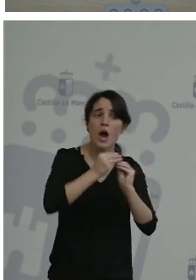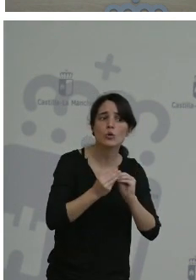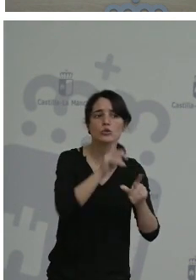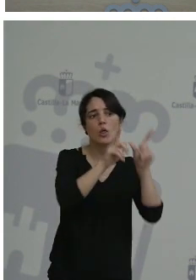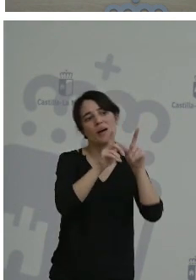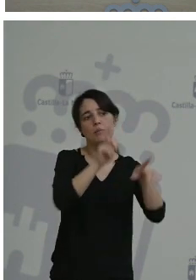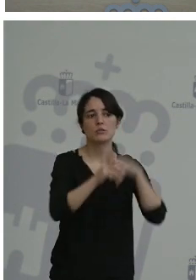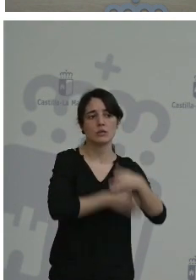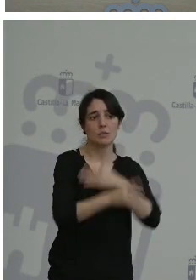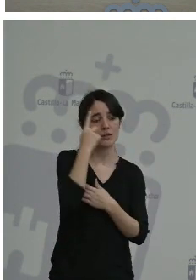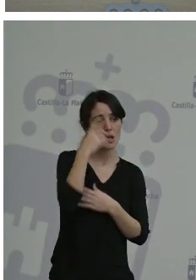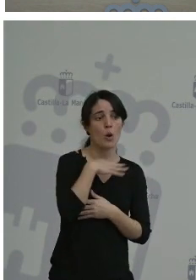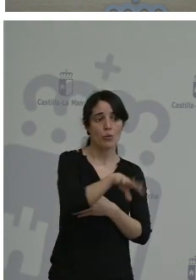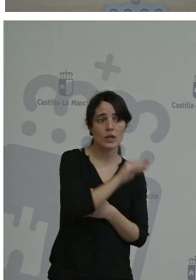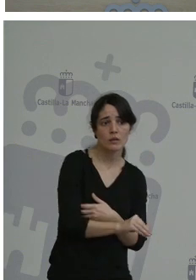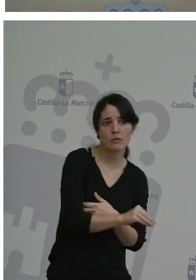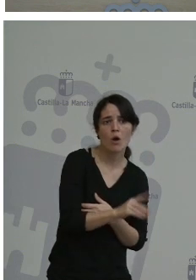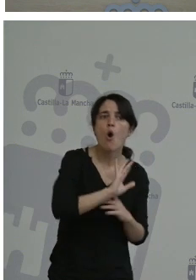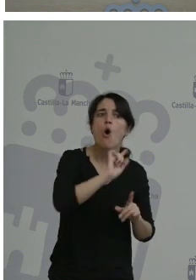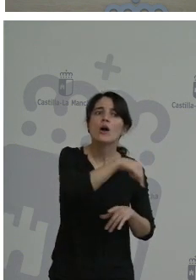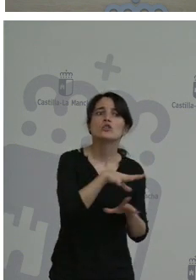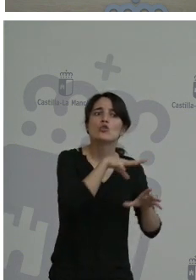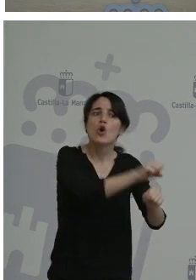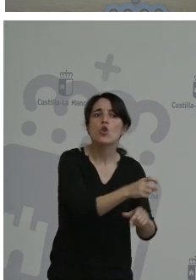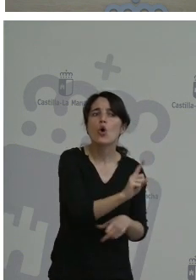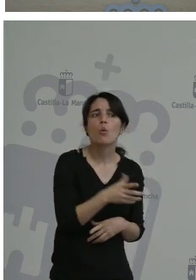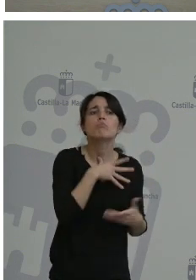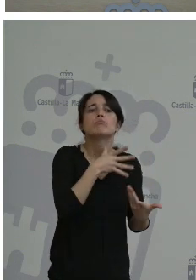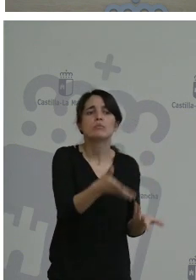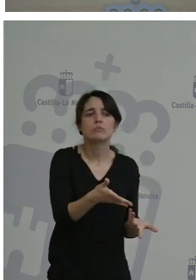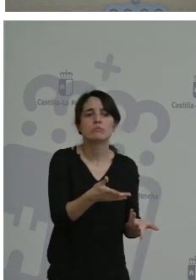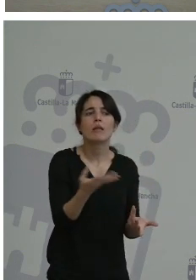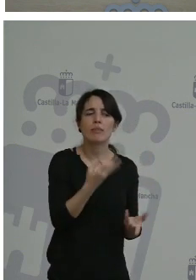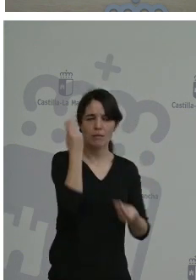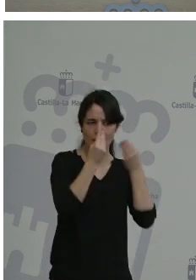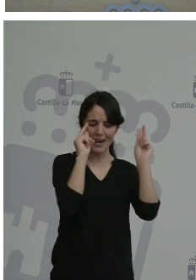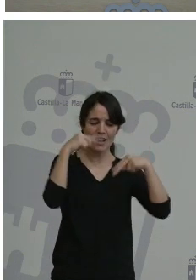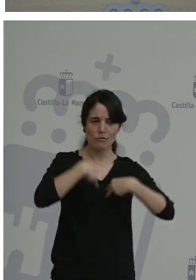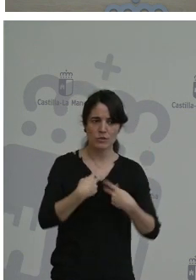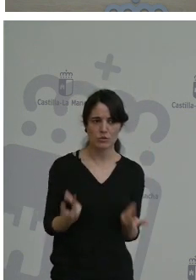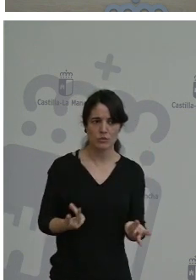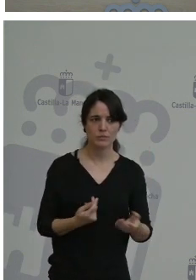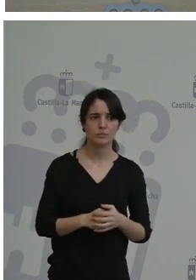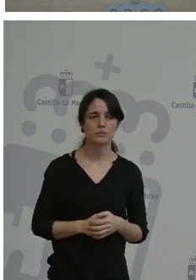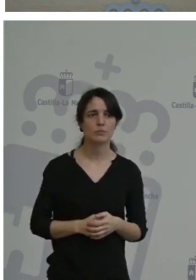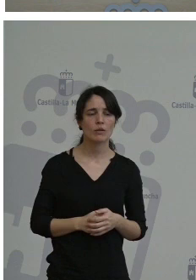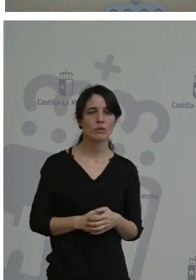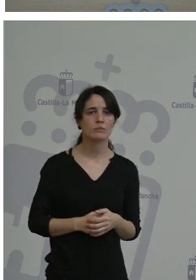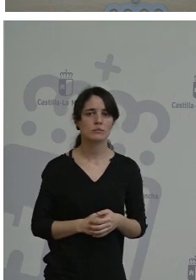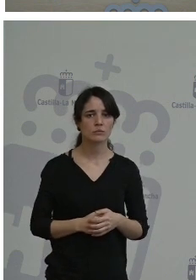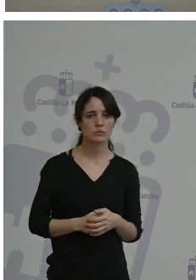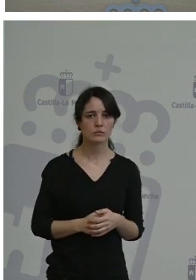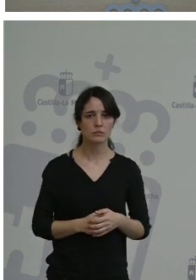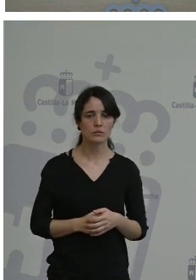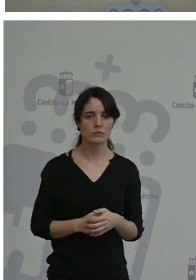discapacidad intelectual. ¿Por qué no se han cubierto? Hagamos ahí un proceso de reflexión. Y tener también un poco en cuenta, una